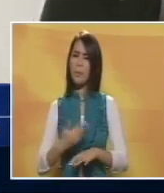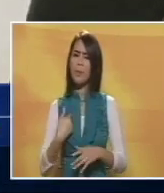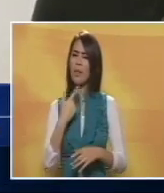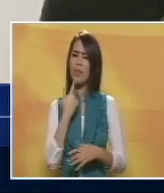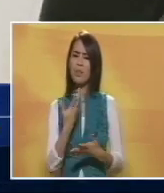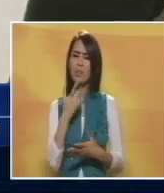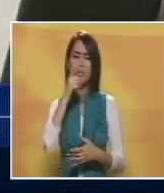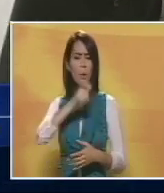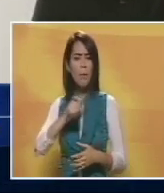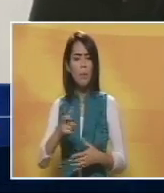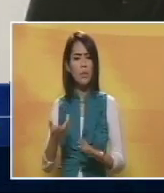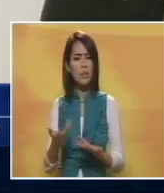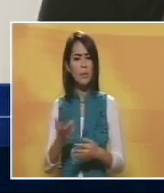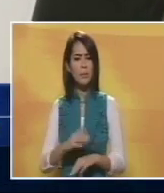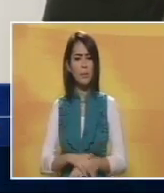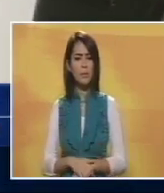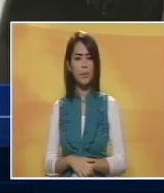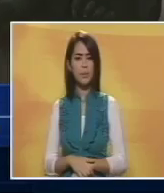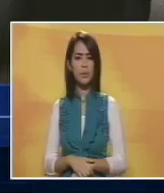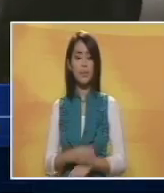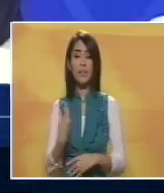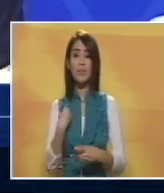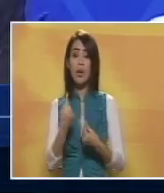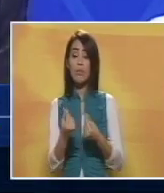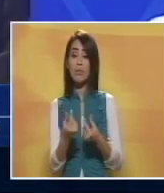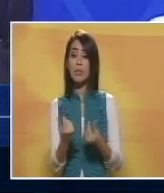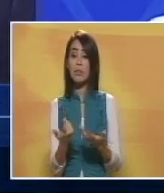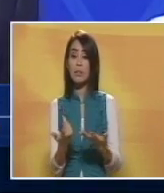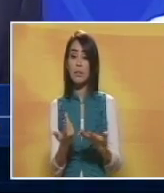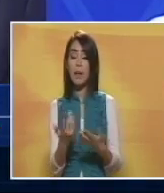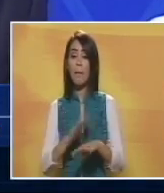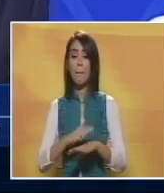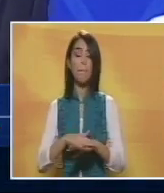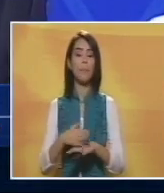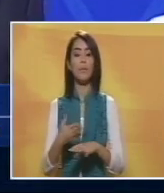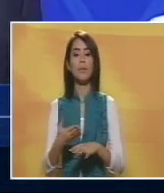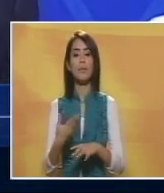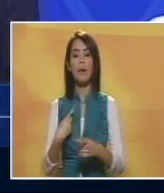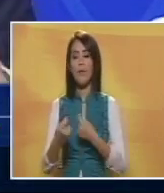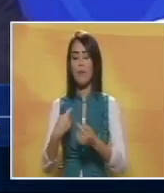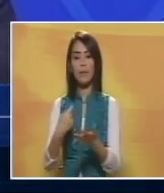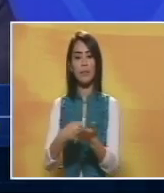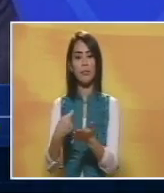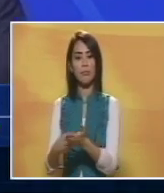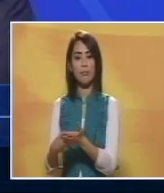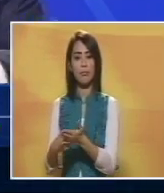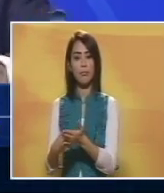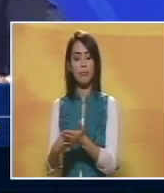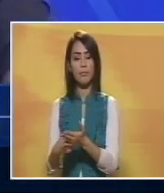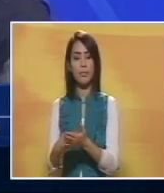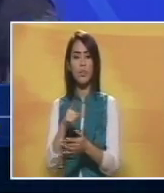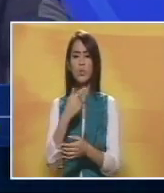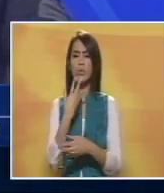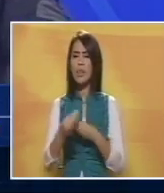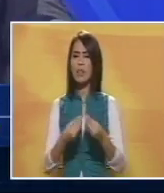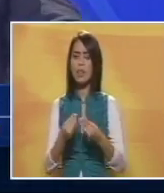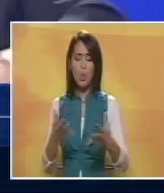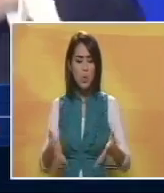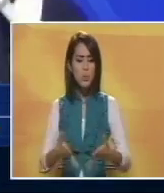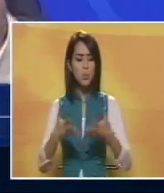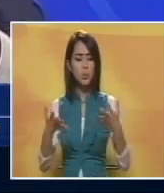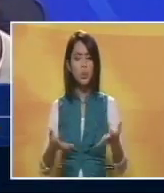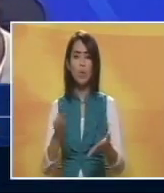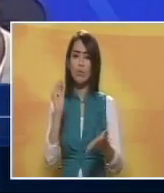es populismo? ¿Por qué digo yo que esto es eficiencia económica? Porque al dejar de subsidiar la oferta y pasar a subsidiar la demanda, tú lo que estás es promoviendo